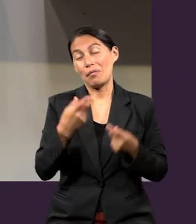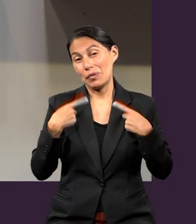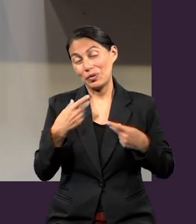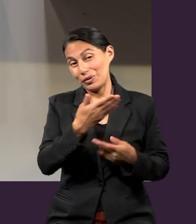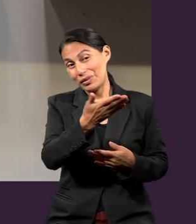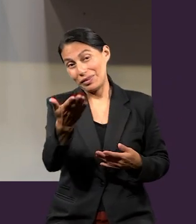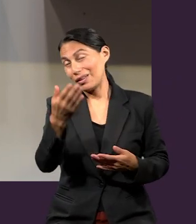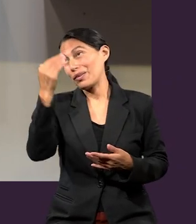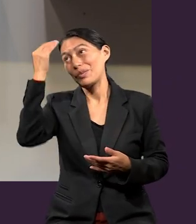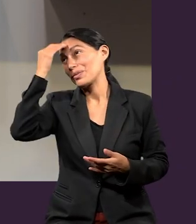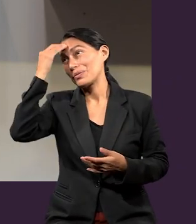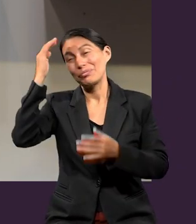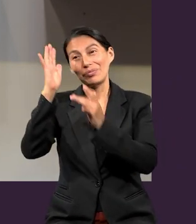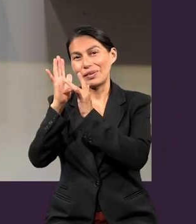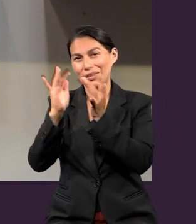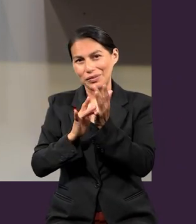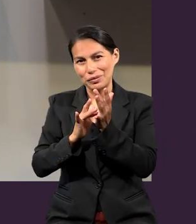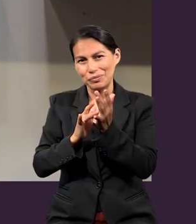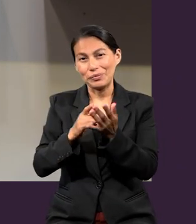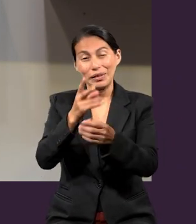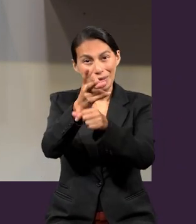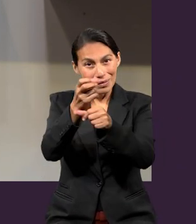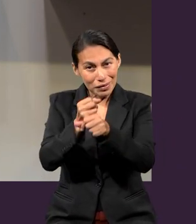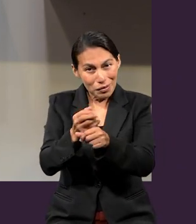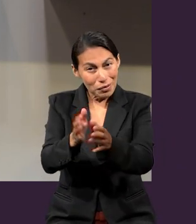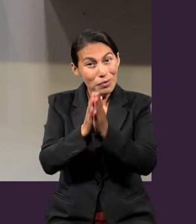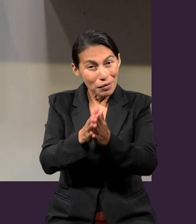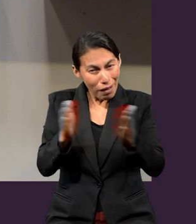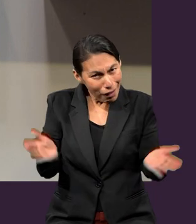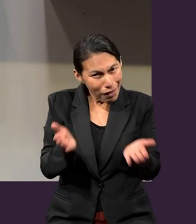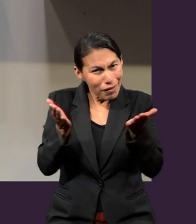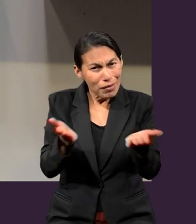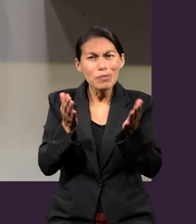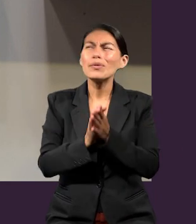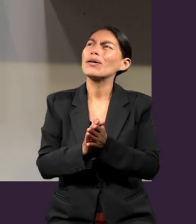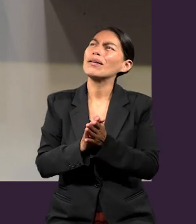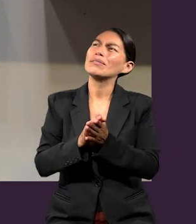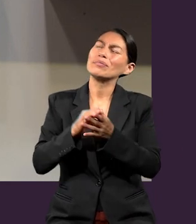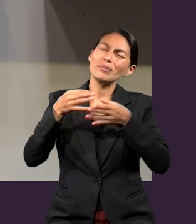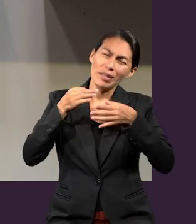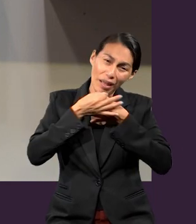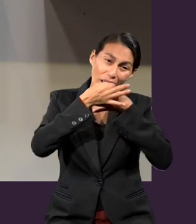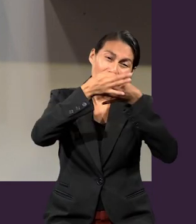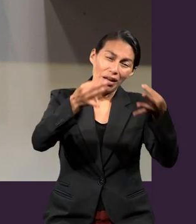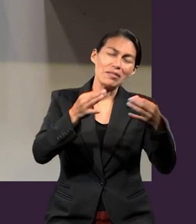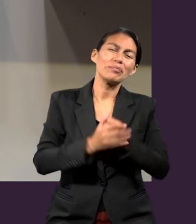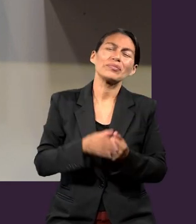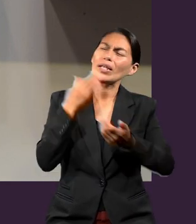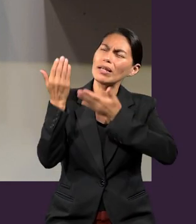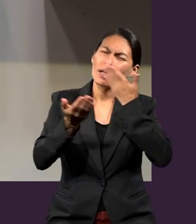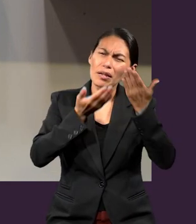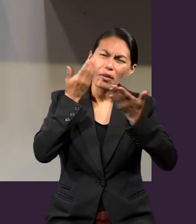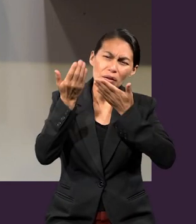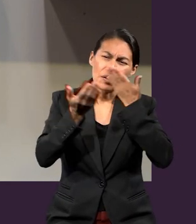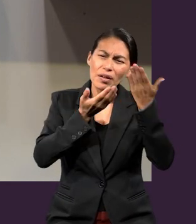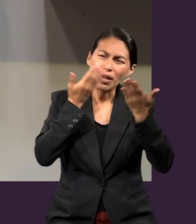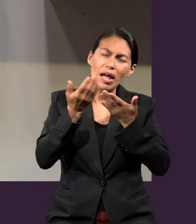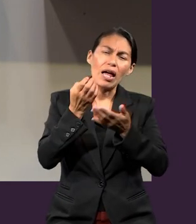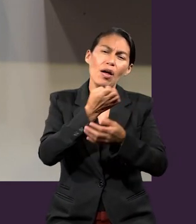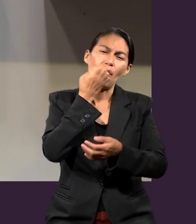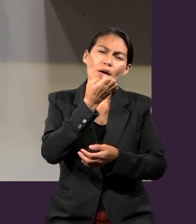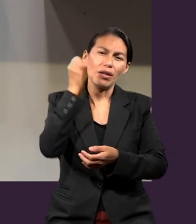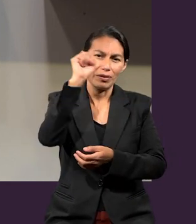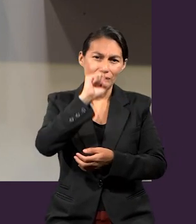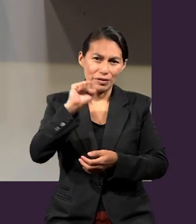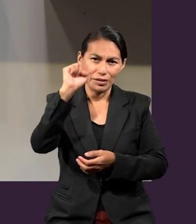están todavía sin conocer a Cristo Jesús. Así que les invitamos para que sigan con nosotros estudiando las lecciones